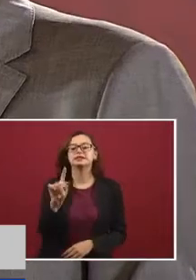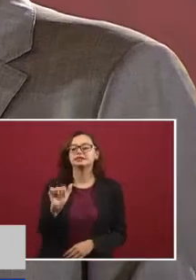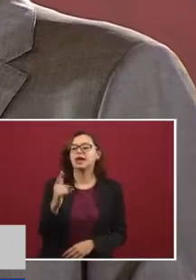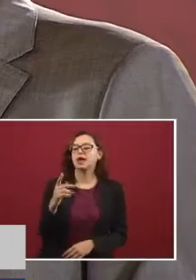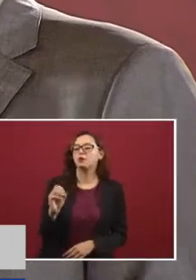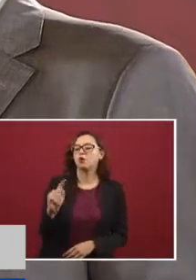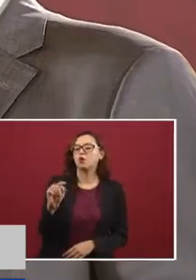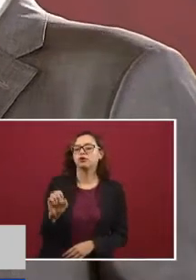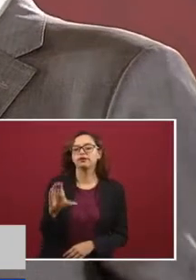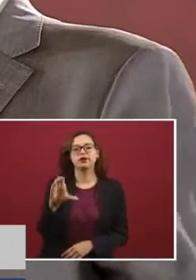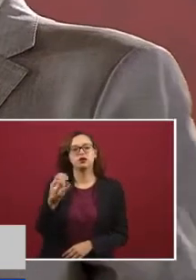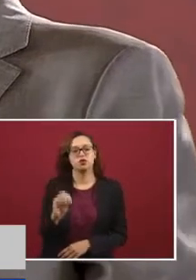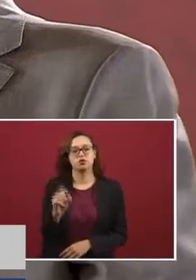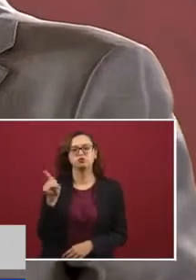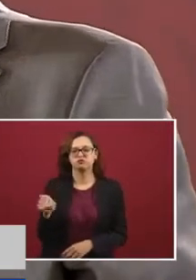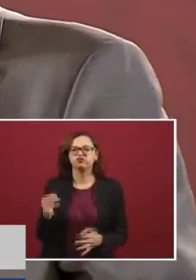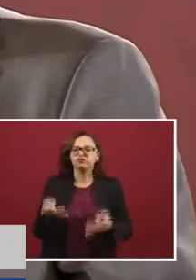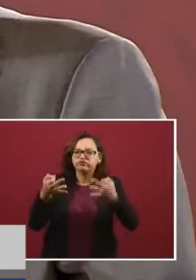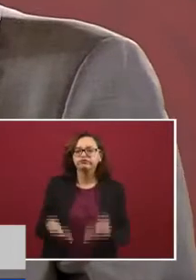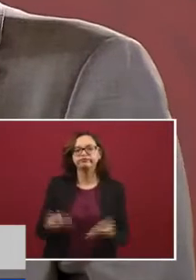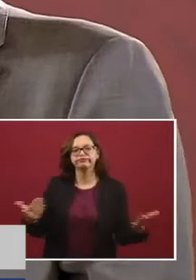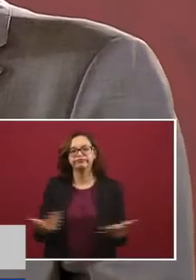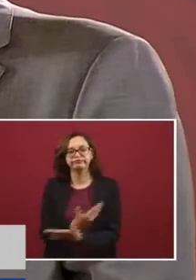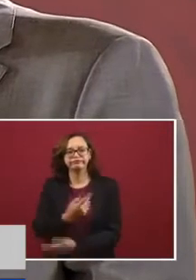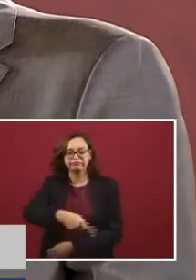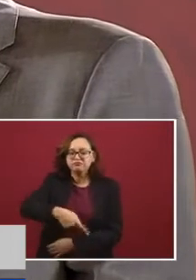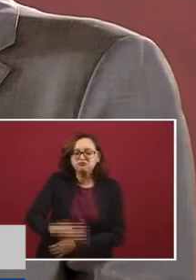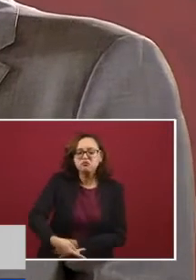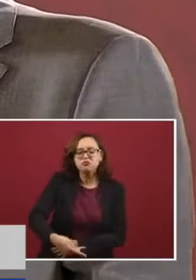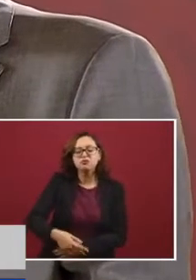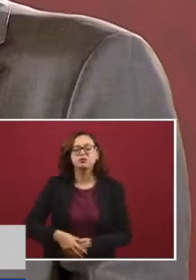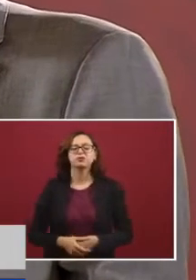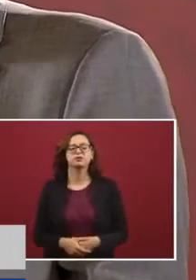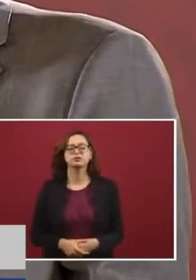La COFEPRIS analizará la solicitud de cannabis medicinal.